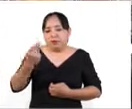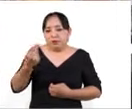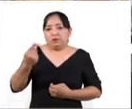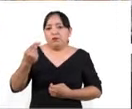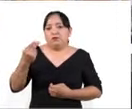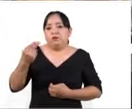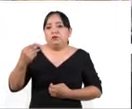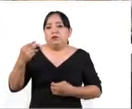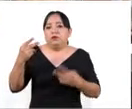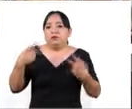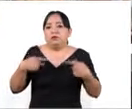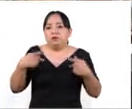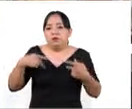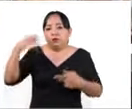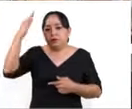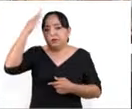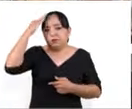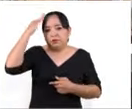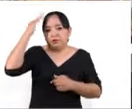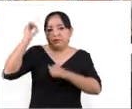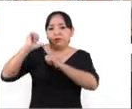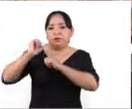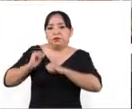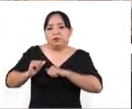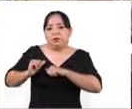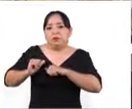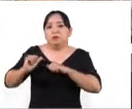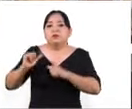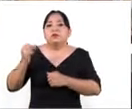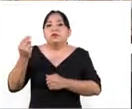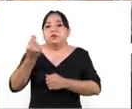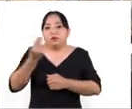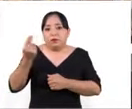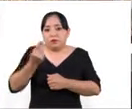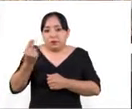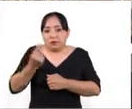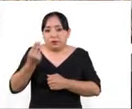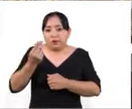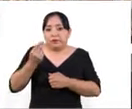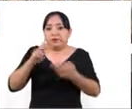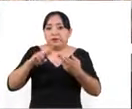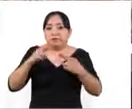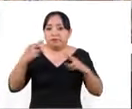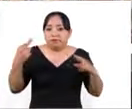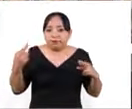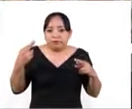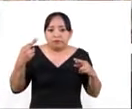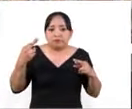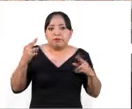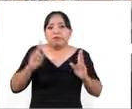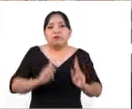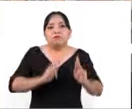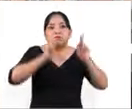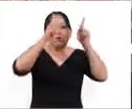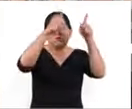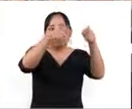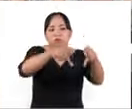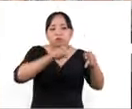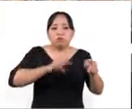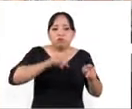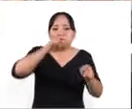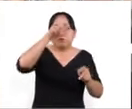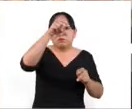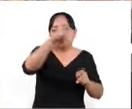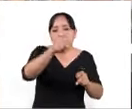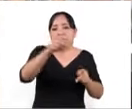hoy 384, revisan la red vial primaria, toda la infraestructura de puentes, peatonales,